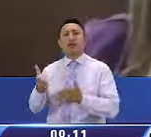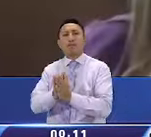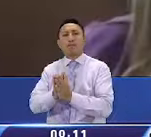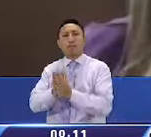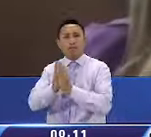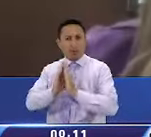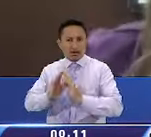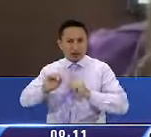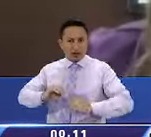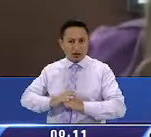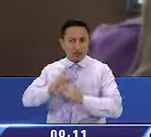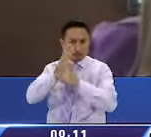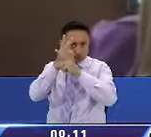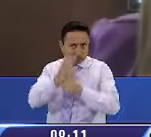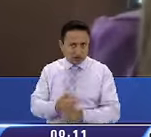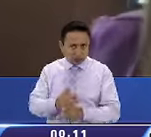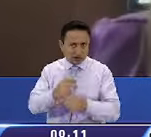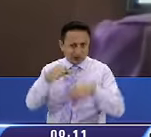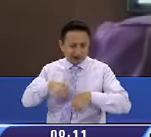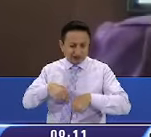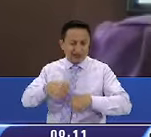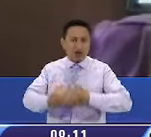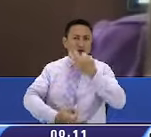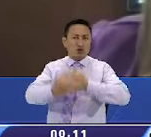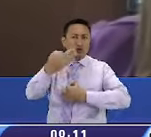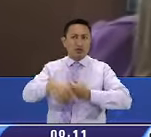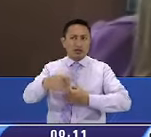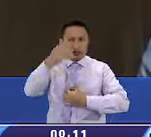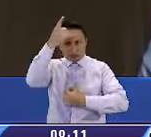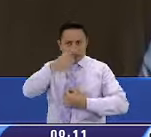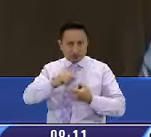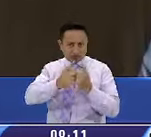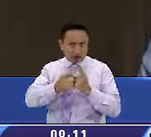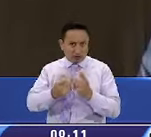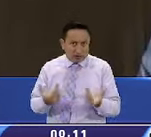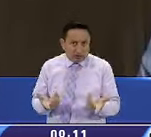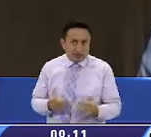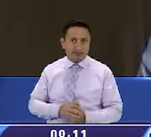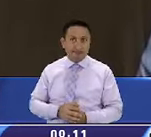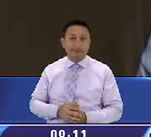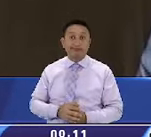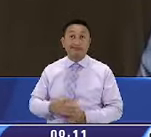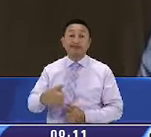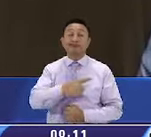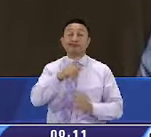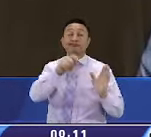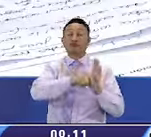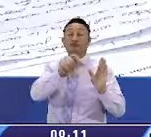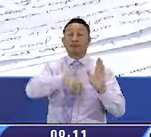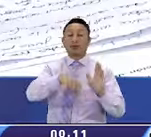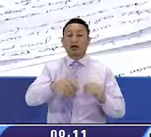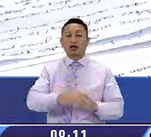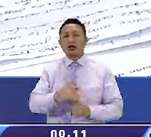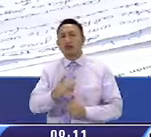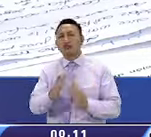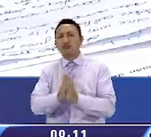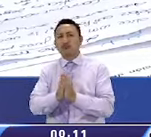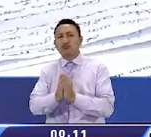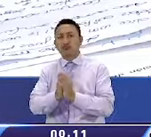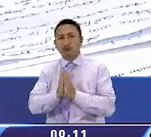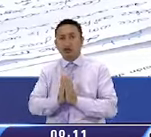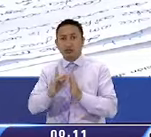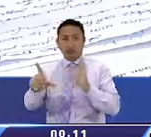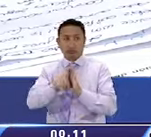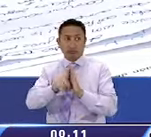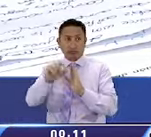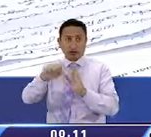por la consejera Nicole Bonifaz pueda revertir esta decisión. De acuerdo a un experto consultado, el recurso utilizado cuenta de legalidad